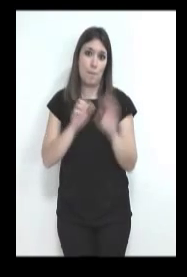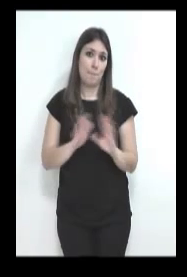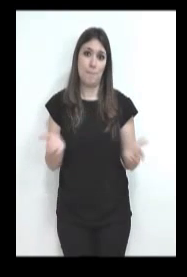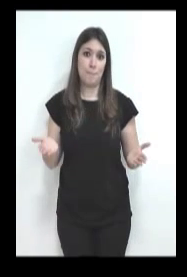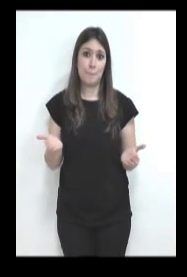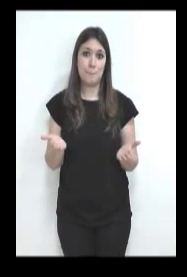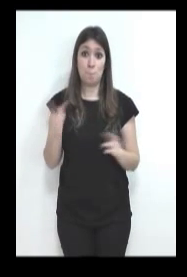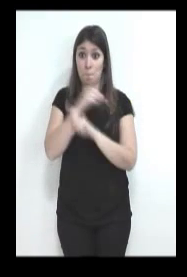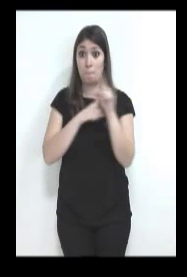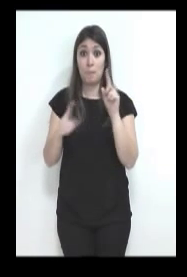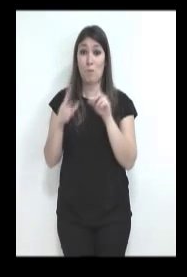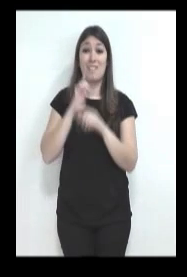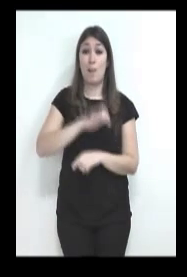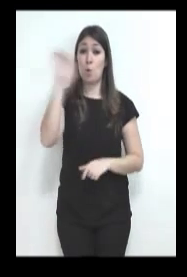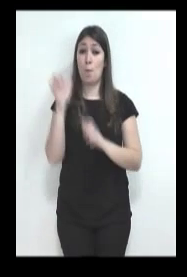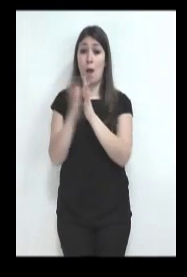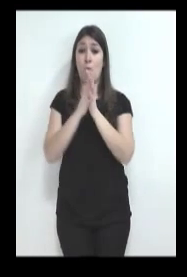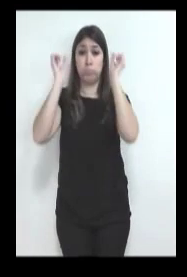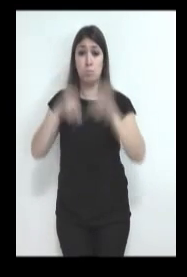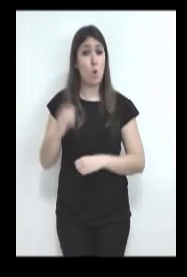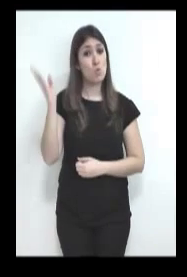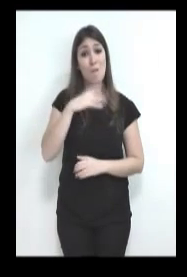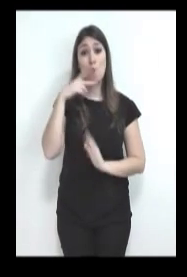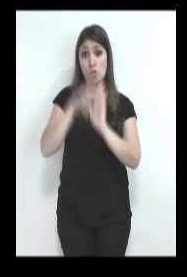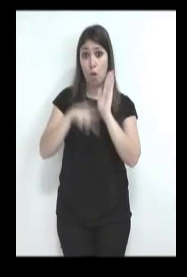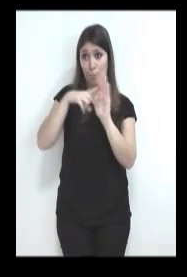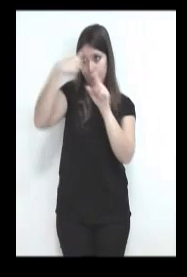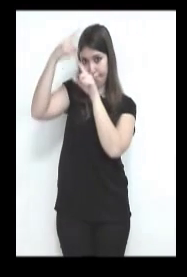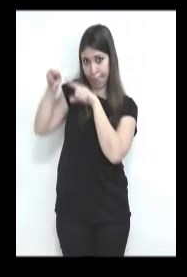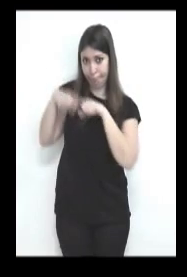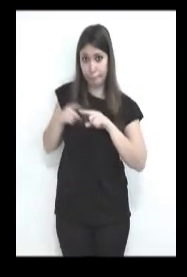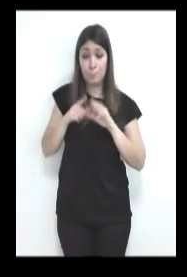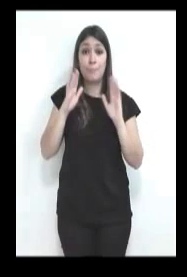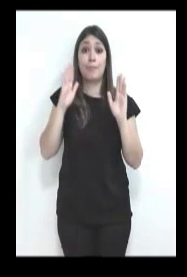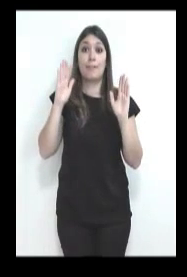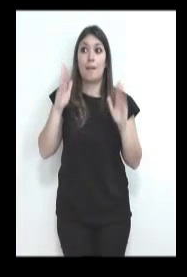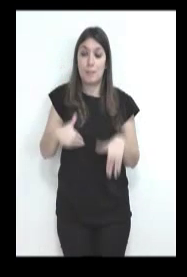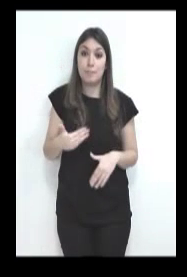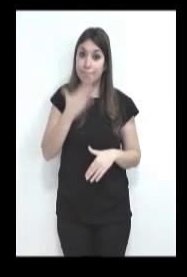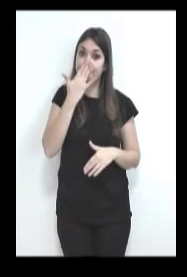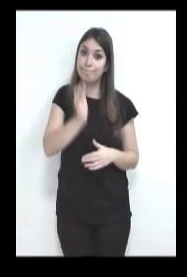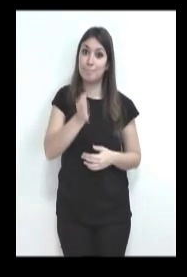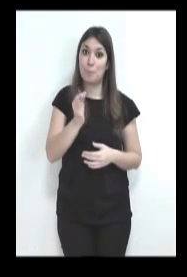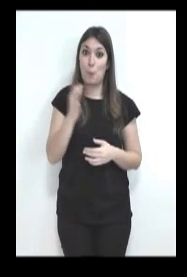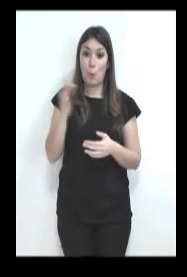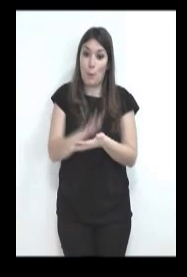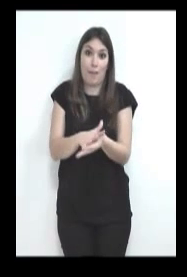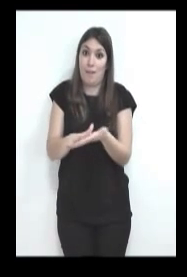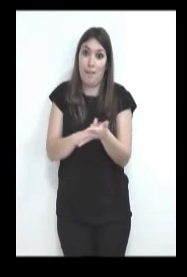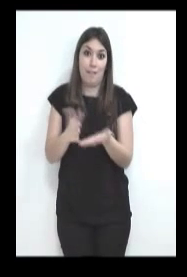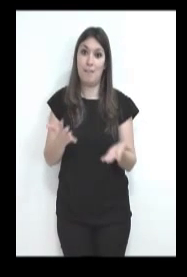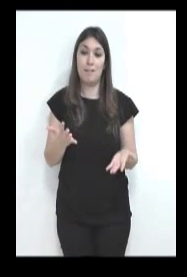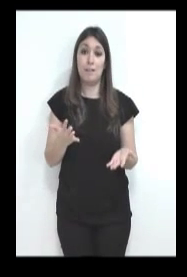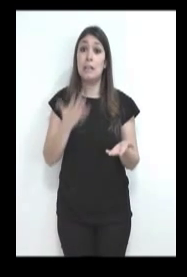el que no hay consenso a nivel europeo, porque las normas no son iguales en todos los sitios, pero efectivamente hay que abordarlo.